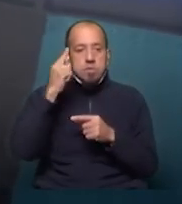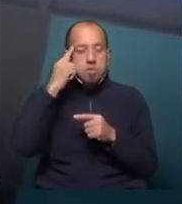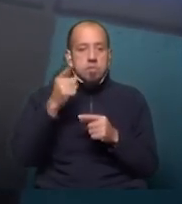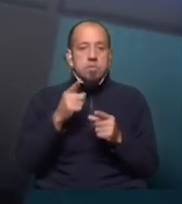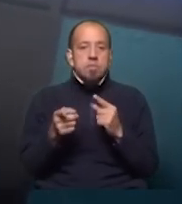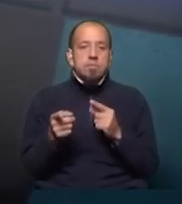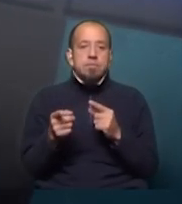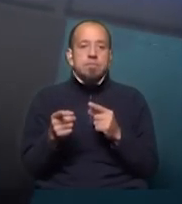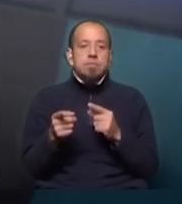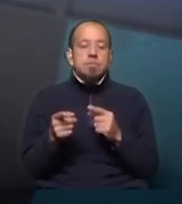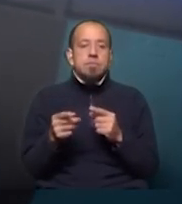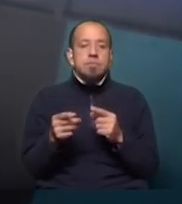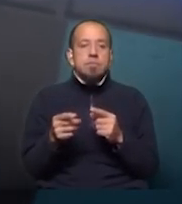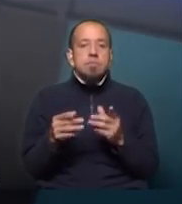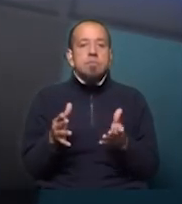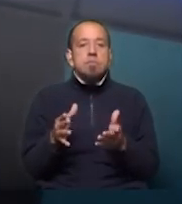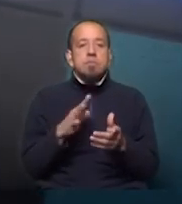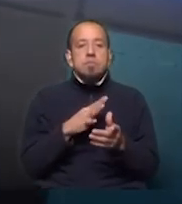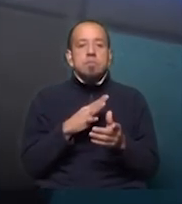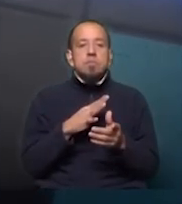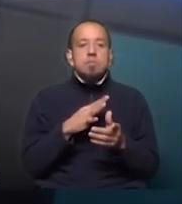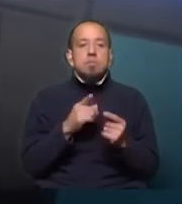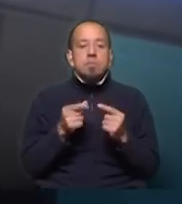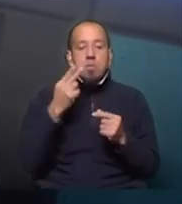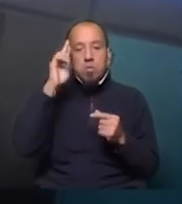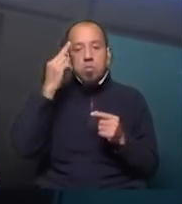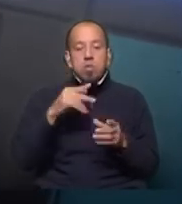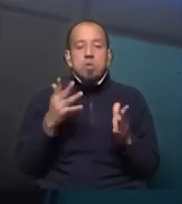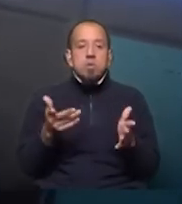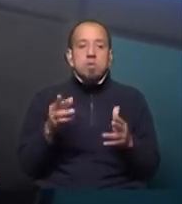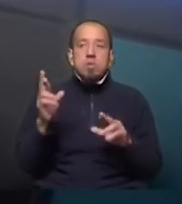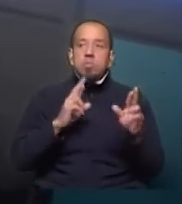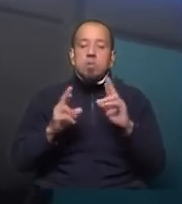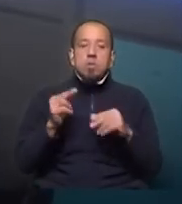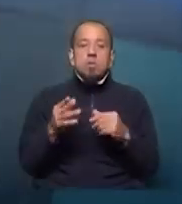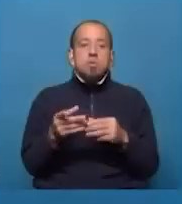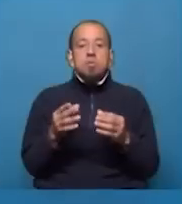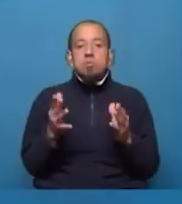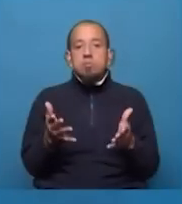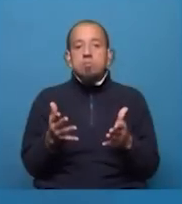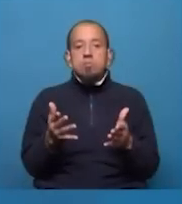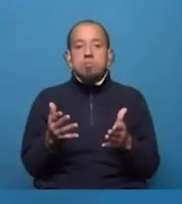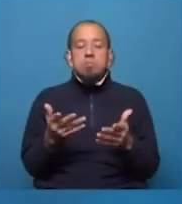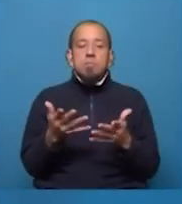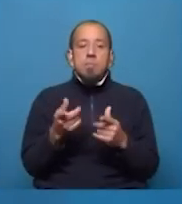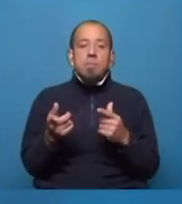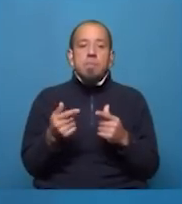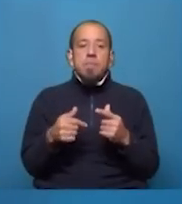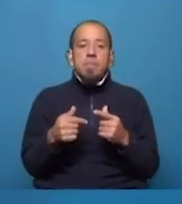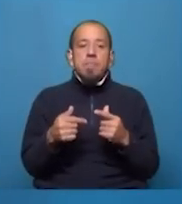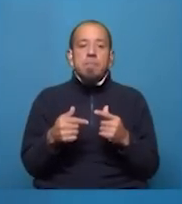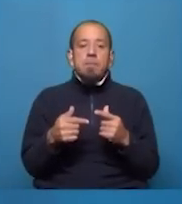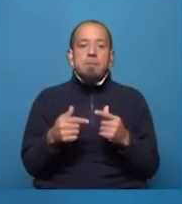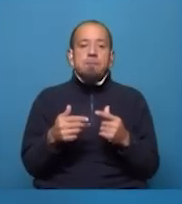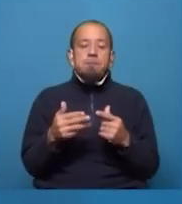los resultados y habrá que ver también si Uruguay empieza a responder por lo pronto en la parte de cooperación